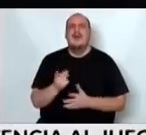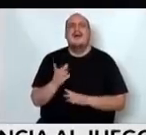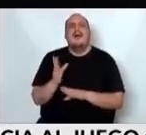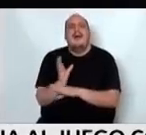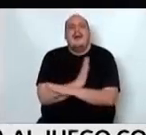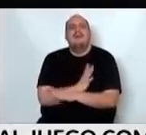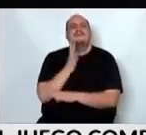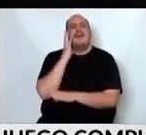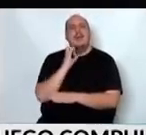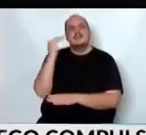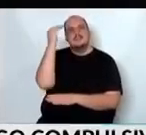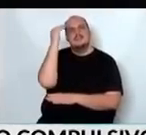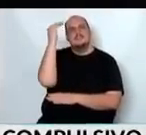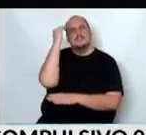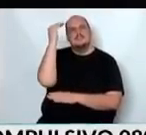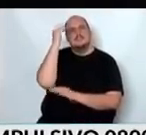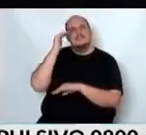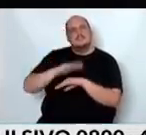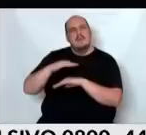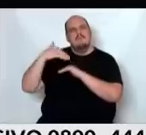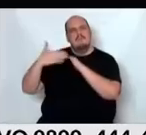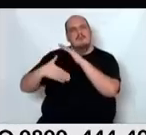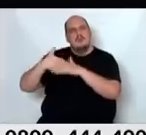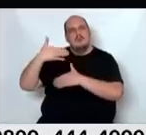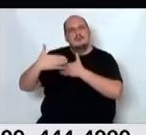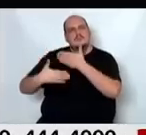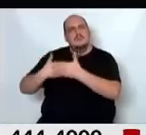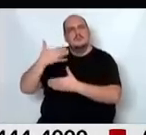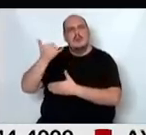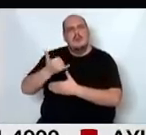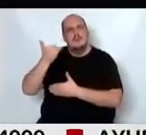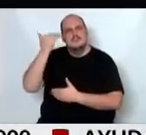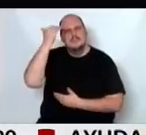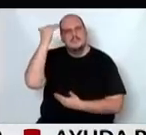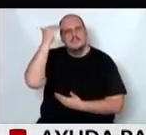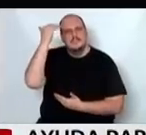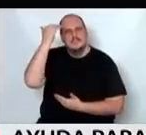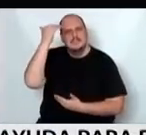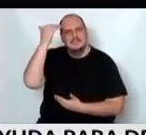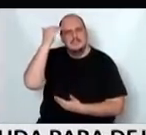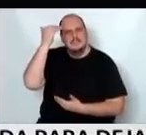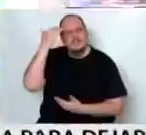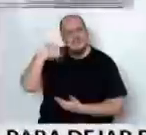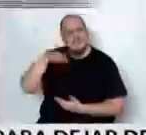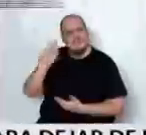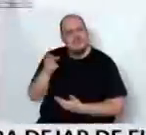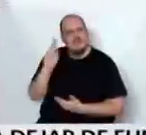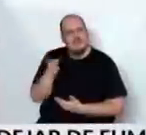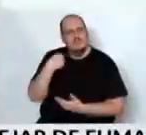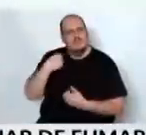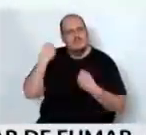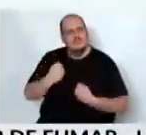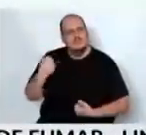pensado, hay un proceso, hay un tiempo a través del cual la persona viene pensando en suicidarse, en quitarse la vida. El cerebro